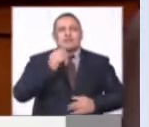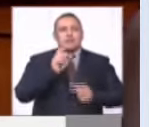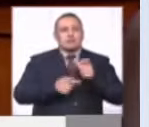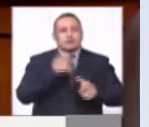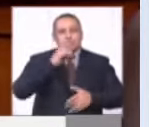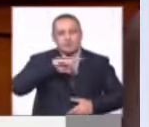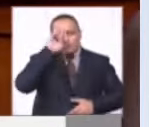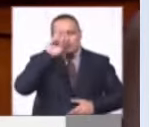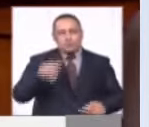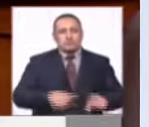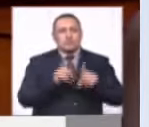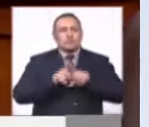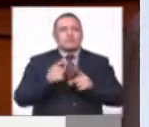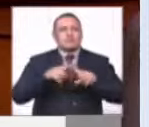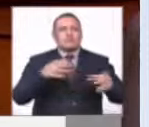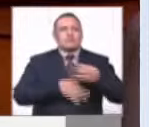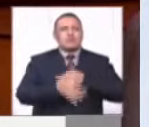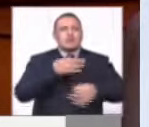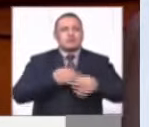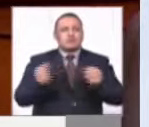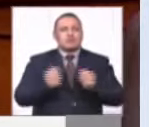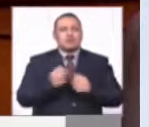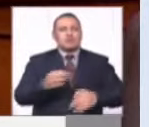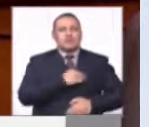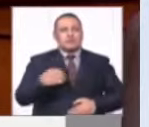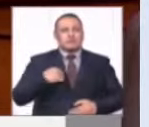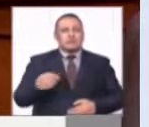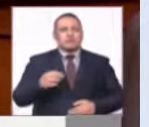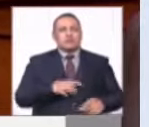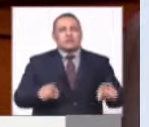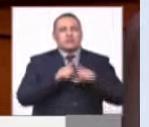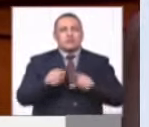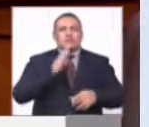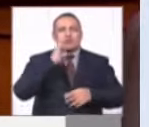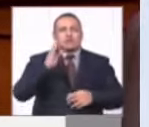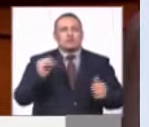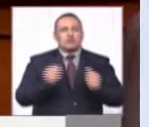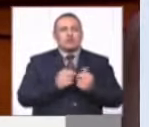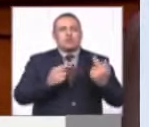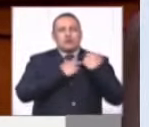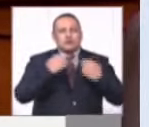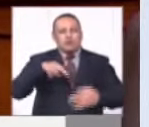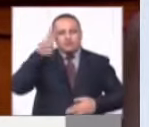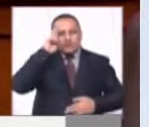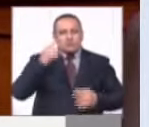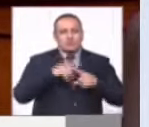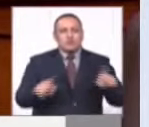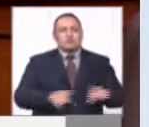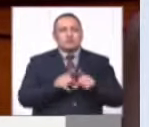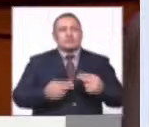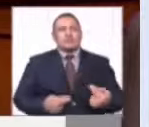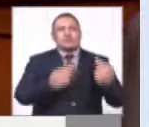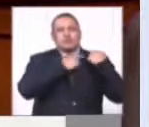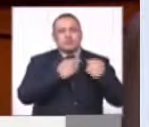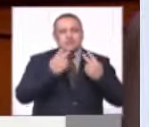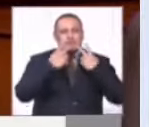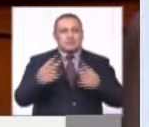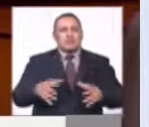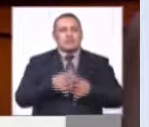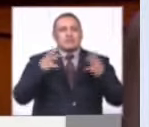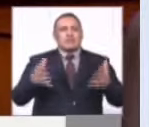los peruanos. En cambio, los señores primer ministros son designados por cargo de confianza, pero en hombros de ellos está la